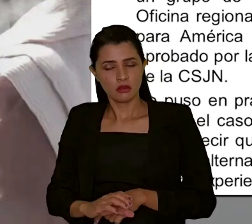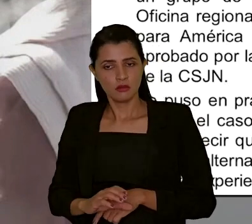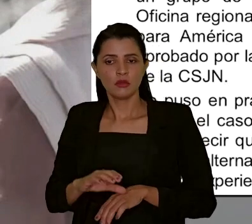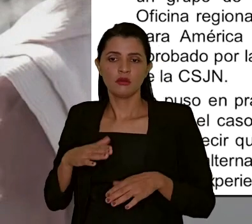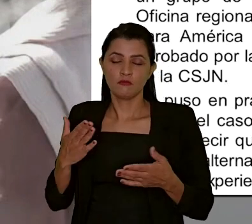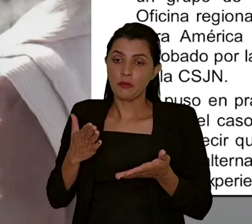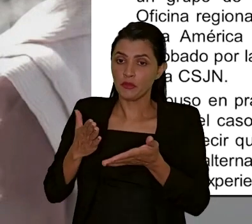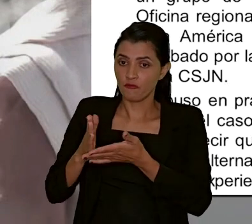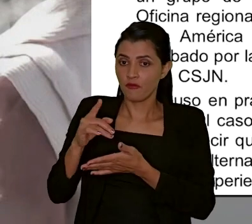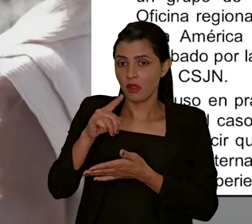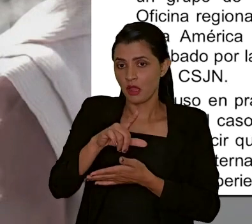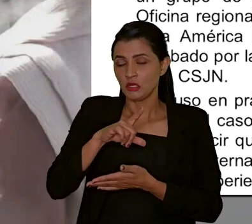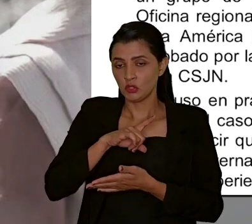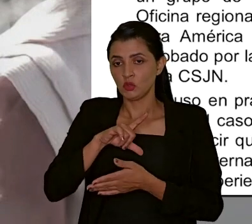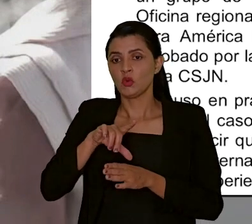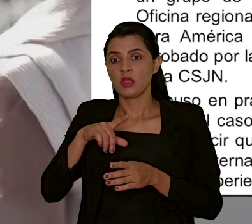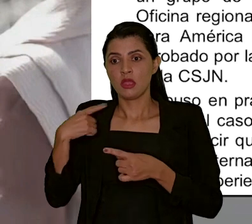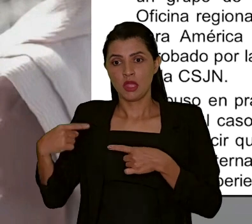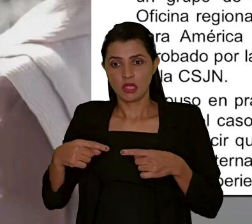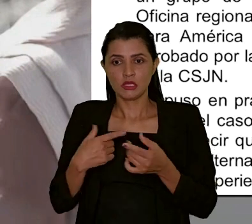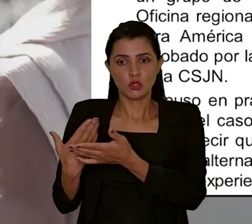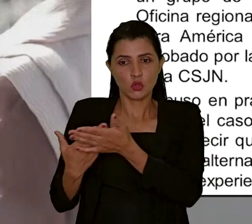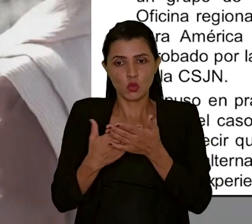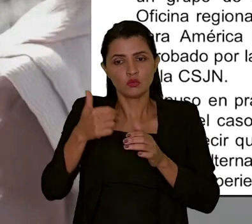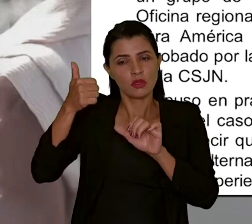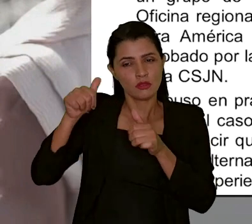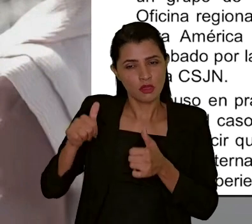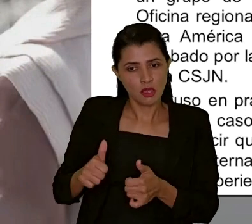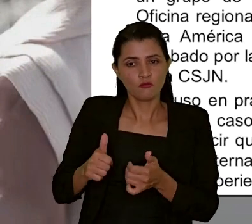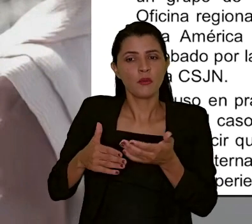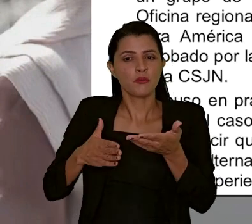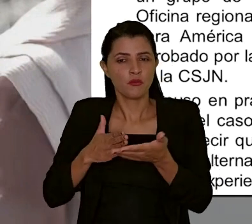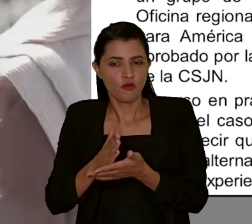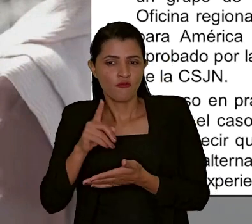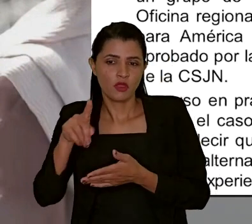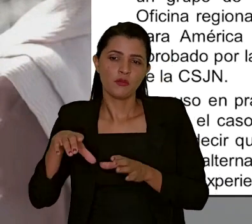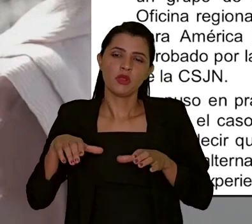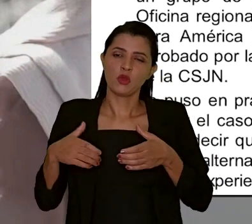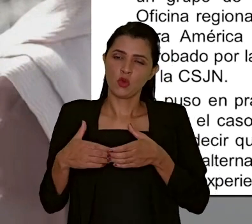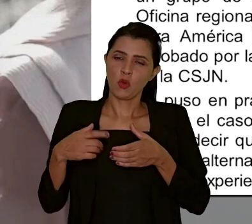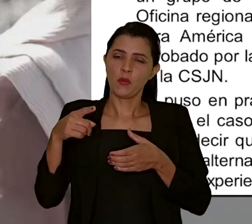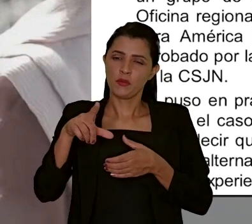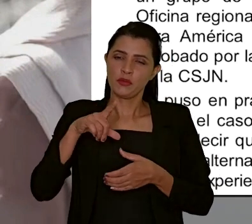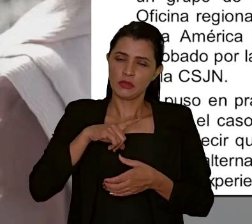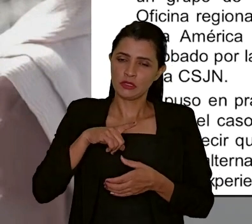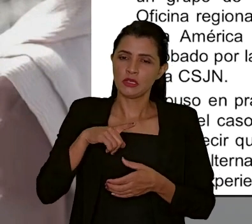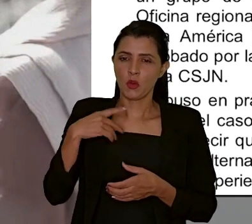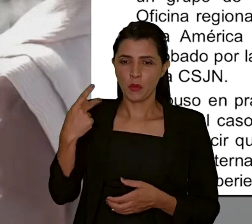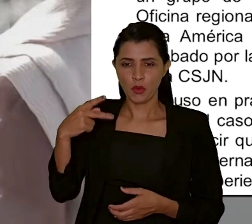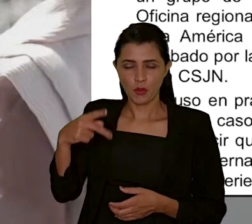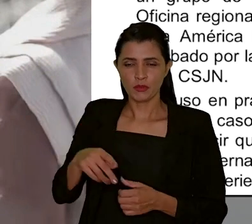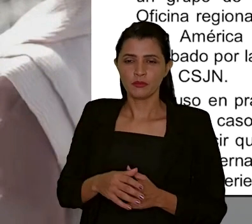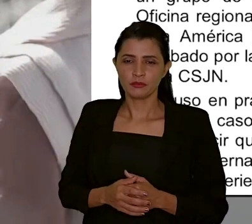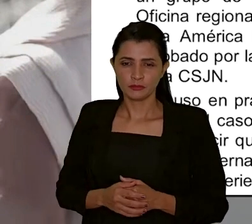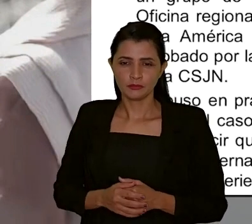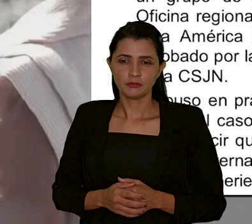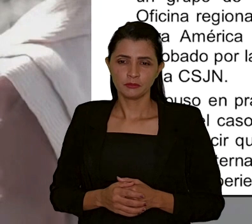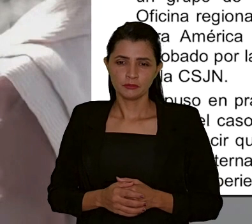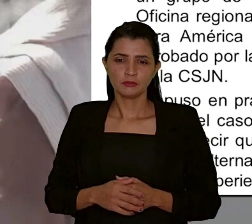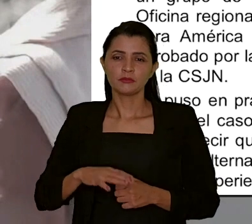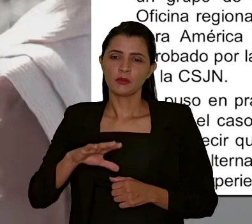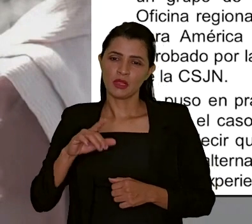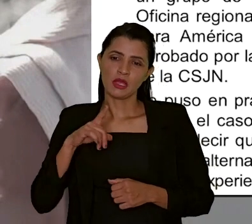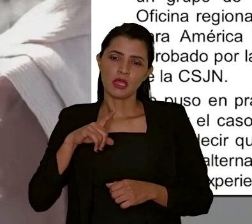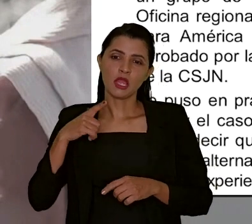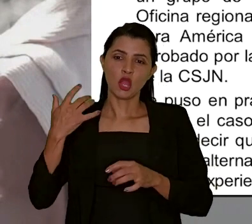aprobado, luego de discusiones y análisis, fue aprobado por la Comisión de Acceso a Justicia de la Corte